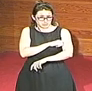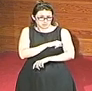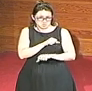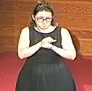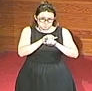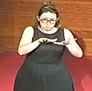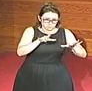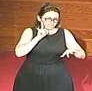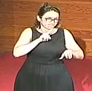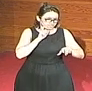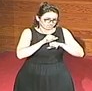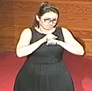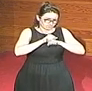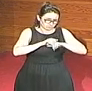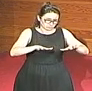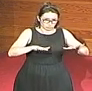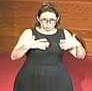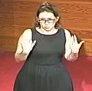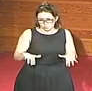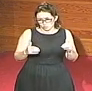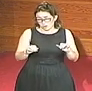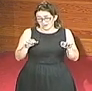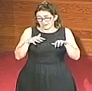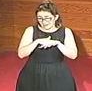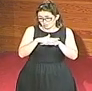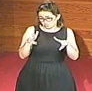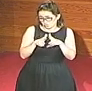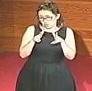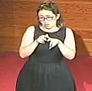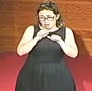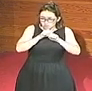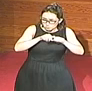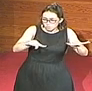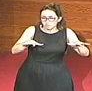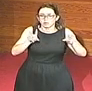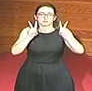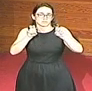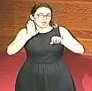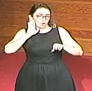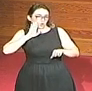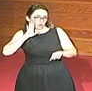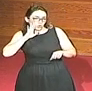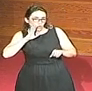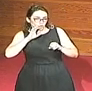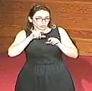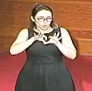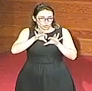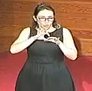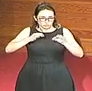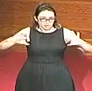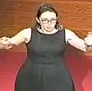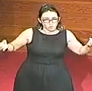todos lados, en las redes sociales, teorías de la conspiración, hay muchísimos problemas,